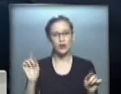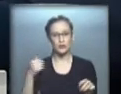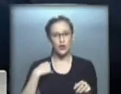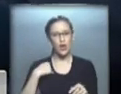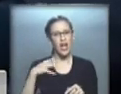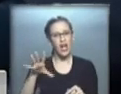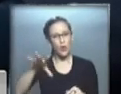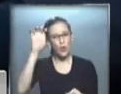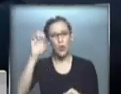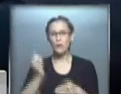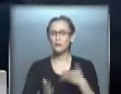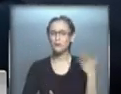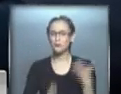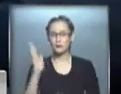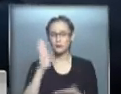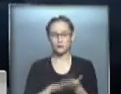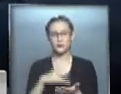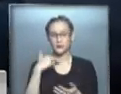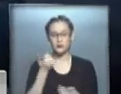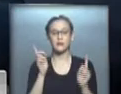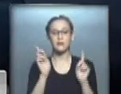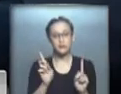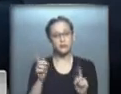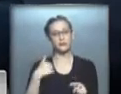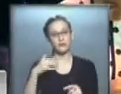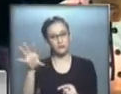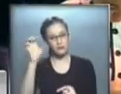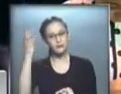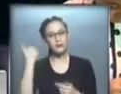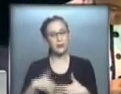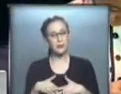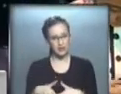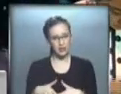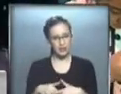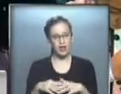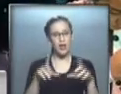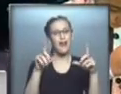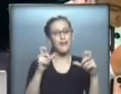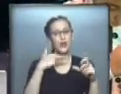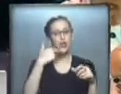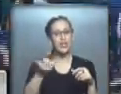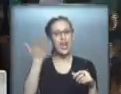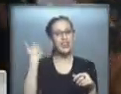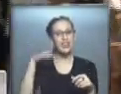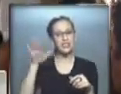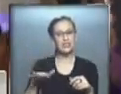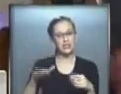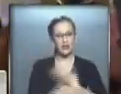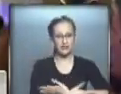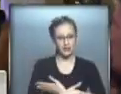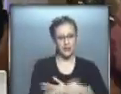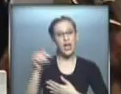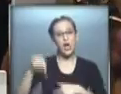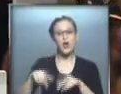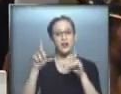acordar de mi hija así como yo me acordé cuando la tuve esta es la foto de mi hija cuando era bebé y